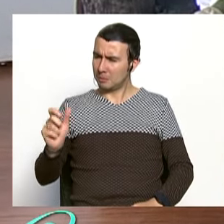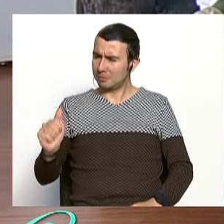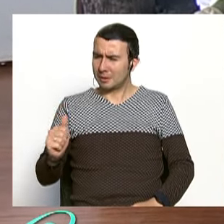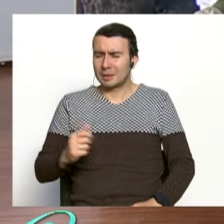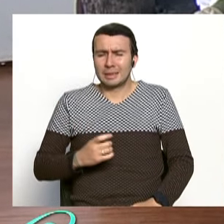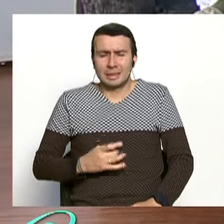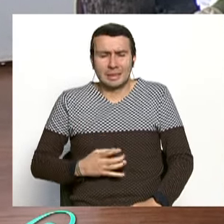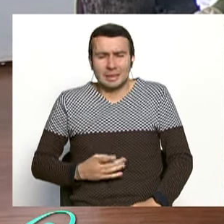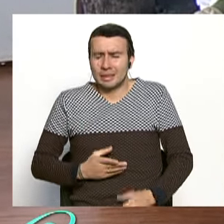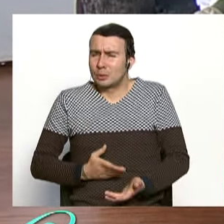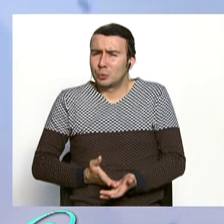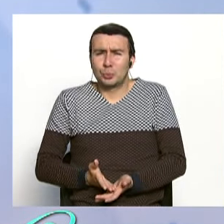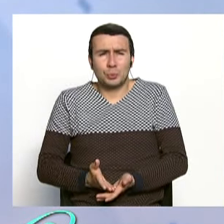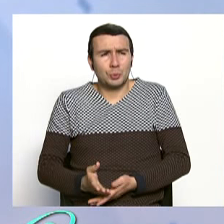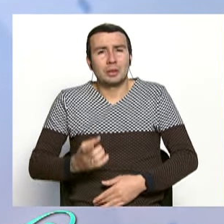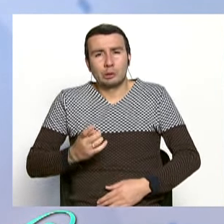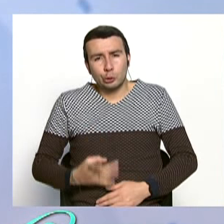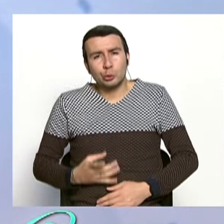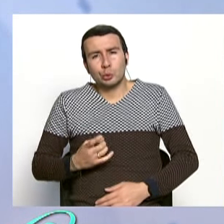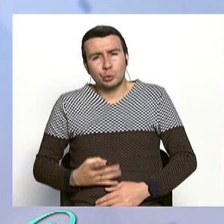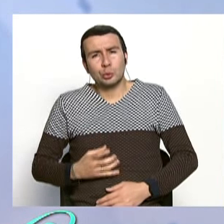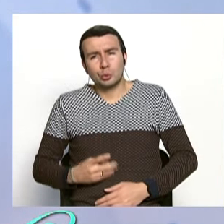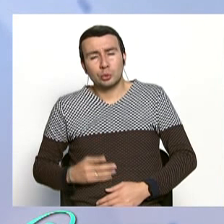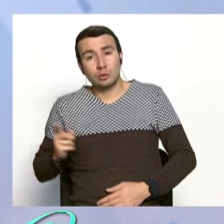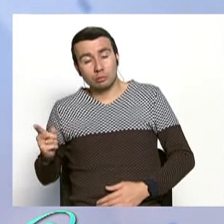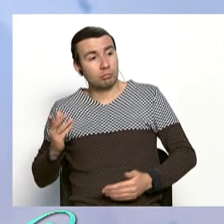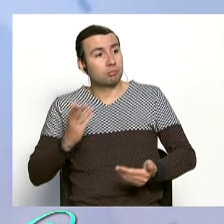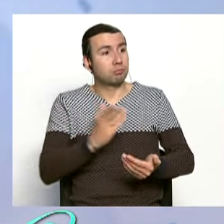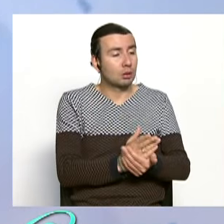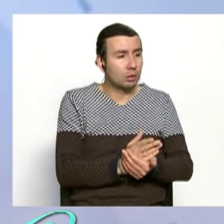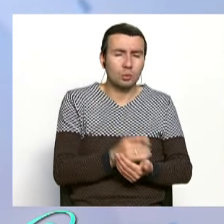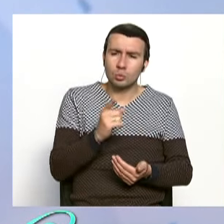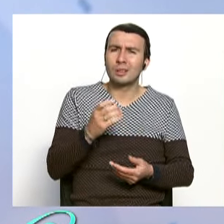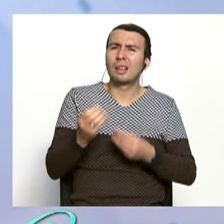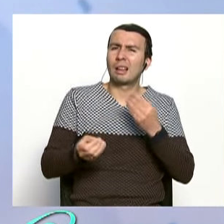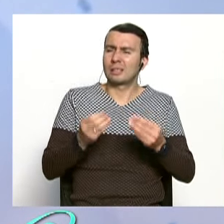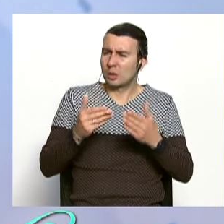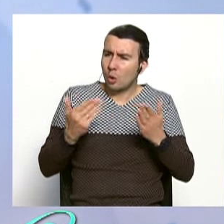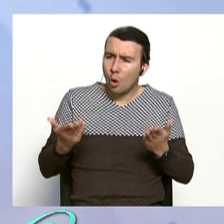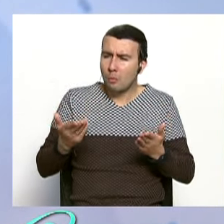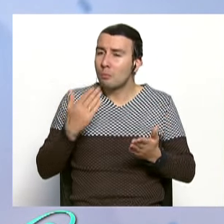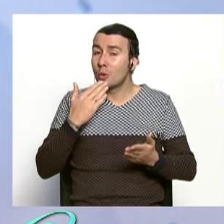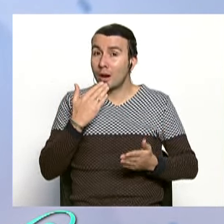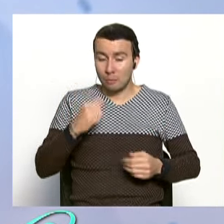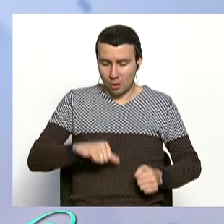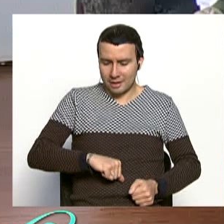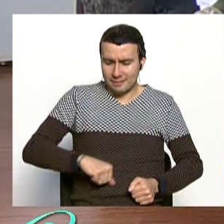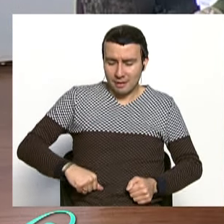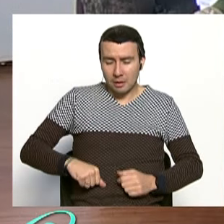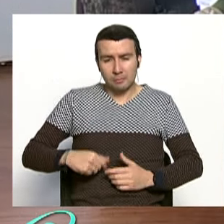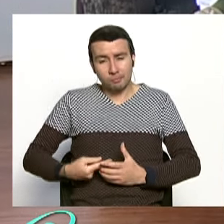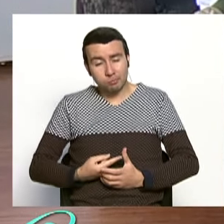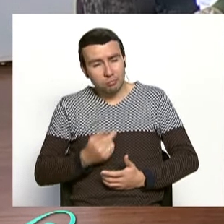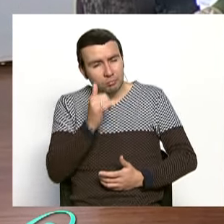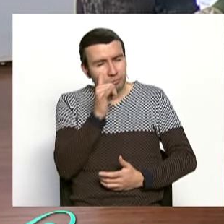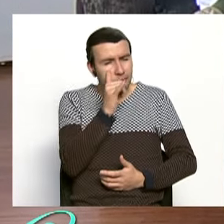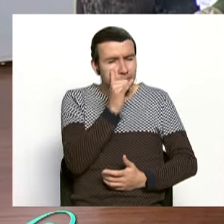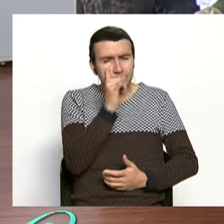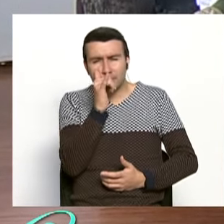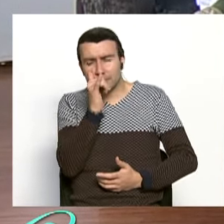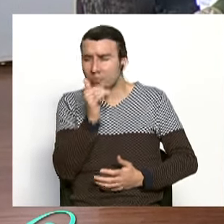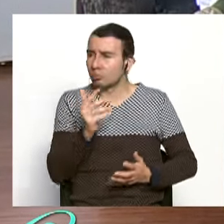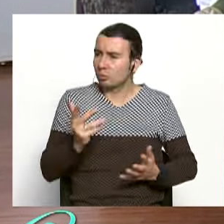síntoma crónico qué los lleva a ustedes a utilizar métodos diagnósticos de Avanzada como la laparoscopia Pues yo